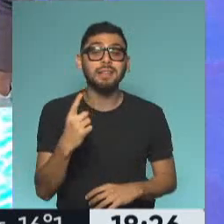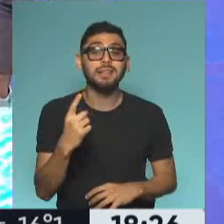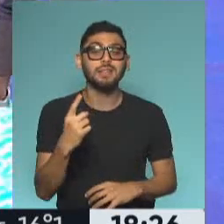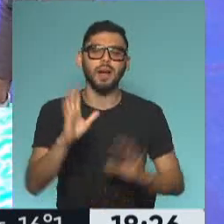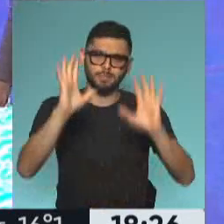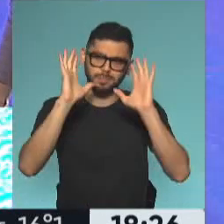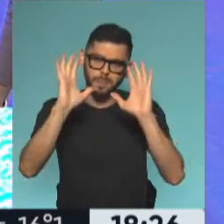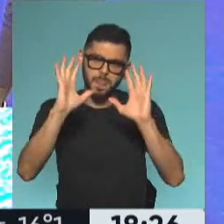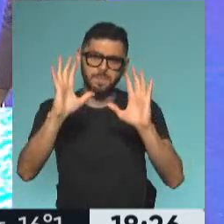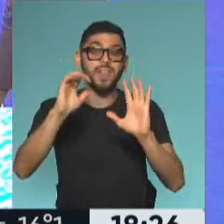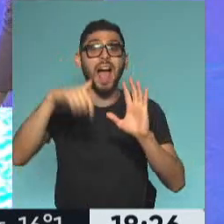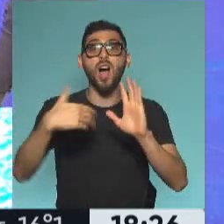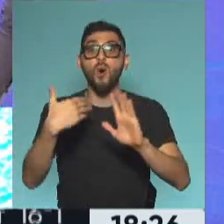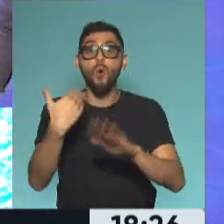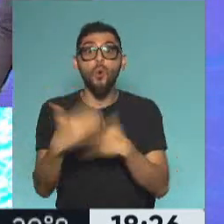Ahora el juego.